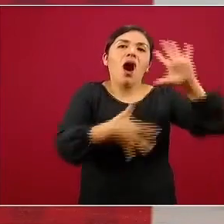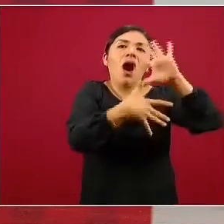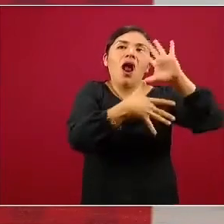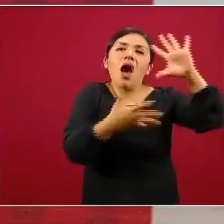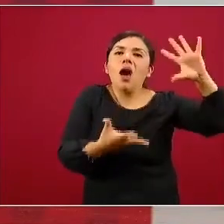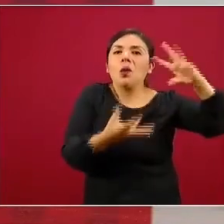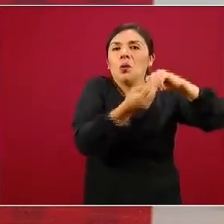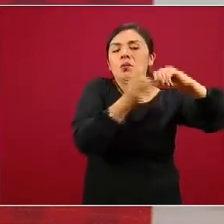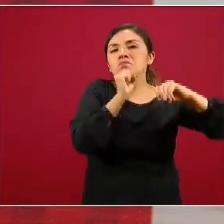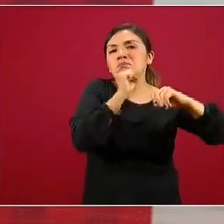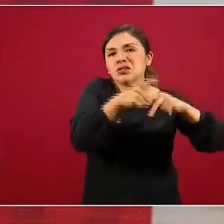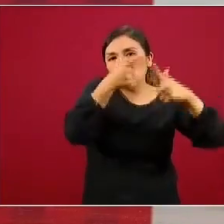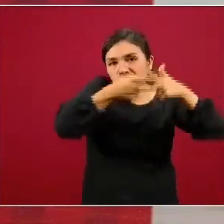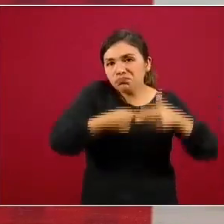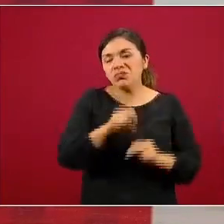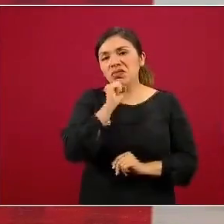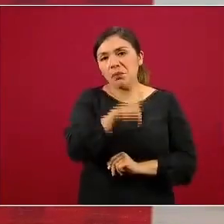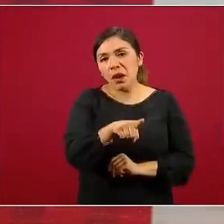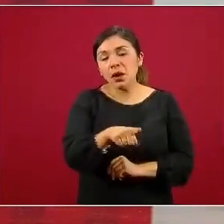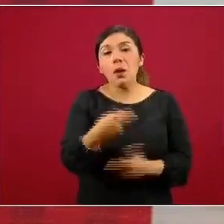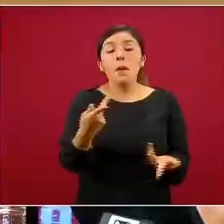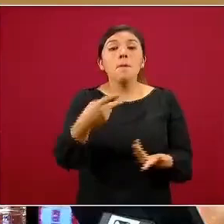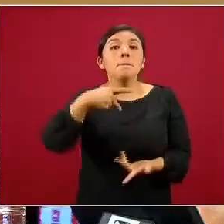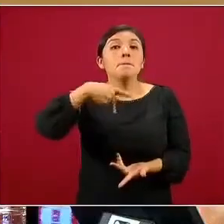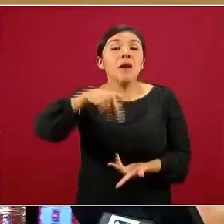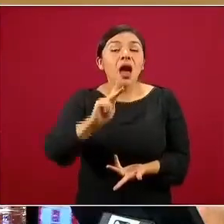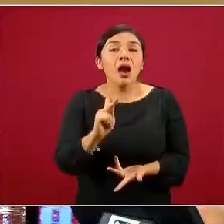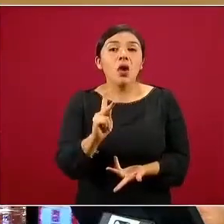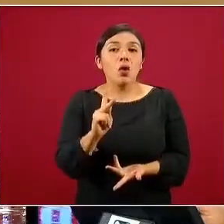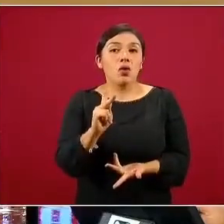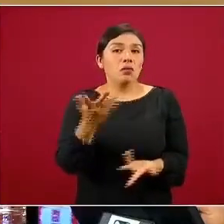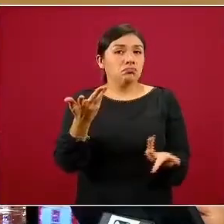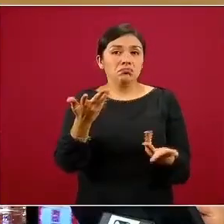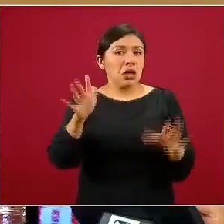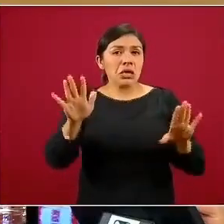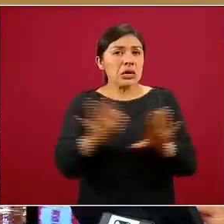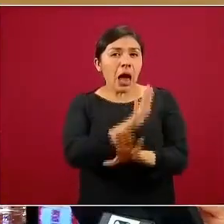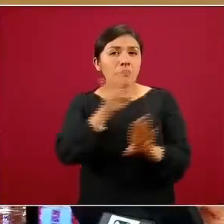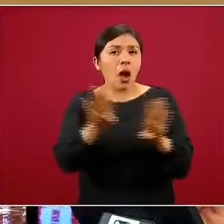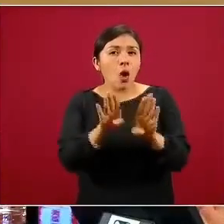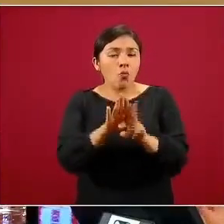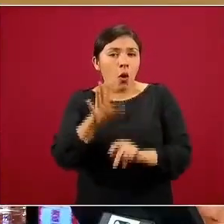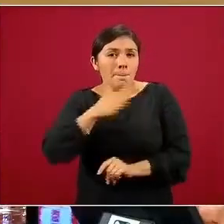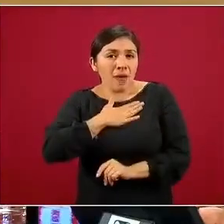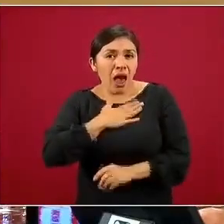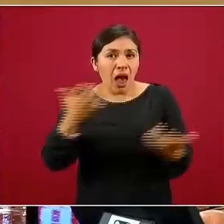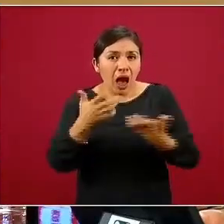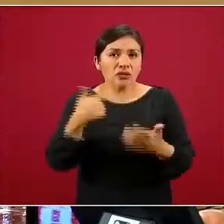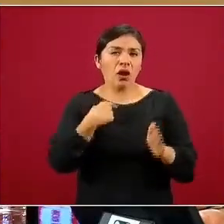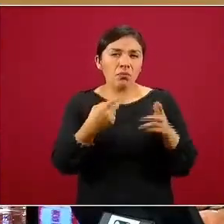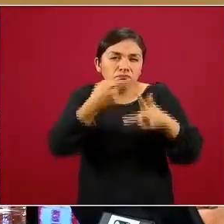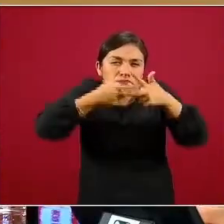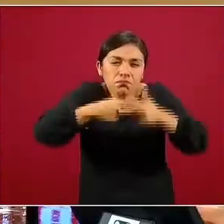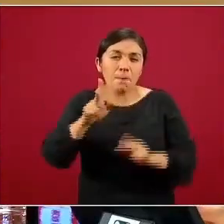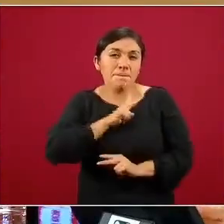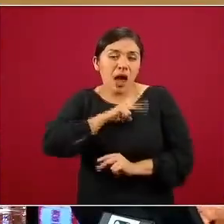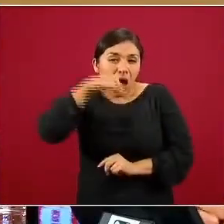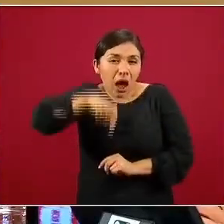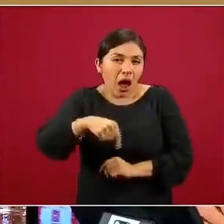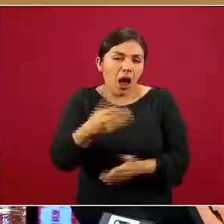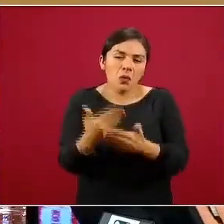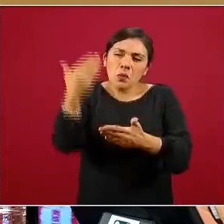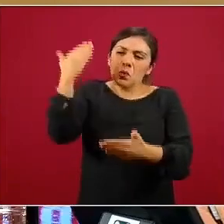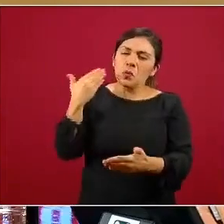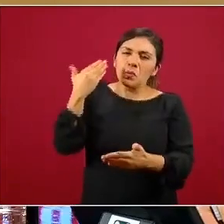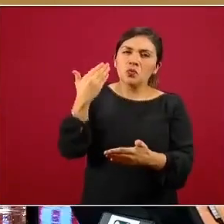esas estimaciones, pero no cambia nada respecto a lo que nosotros mismos hemos pronosticado desde